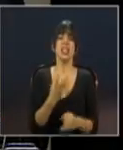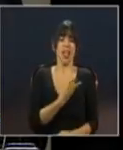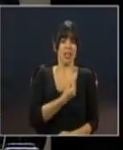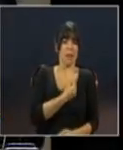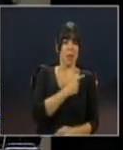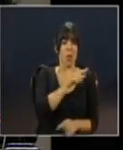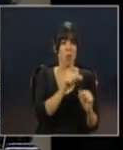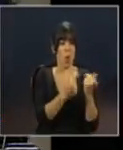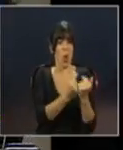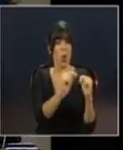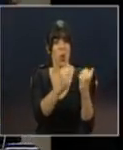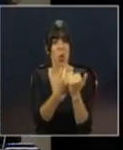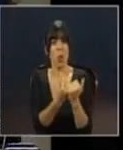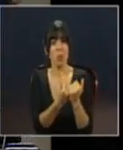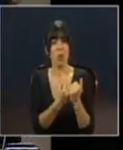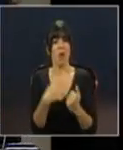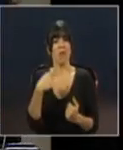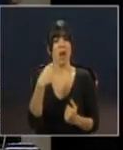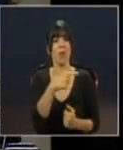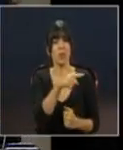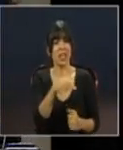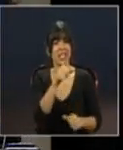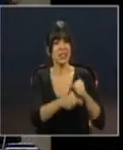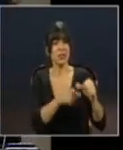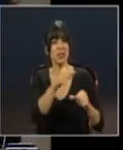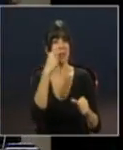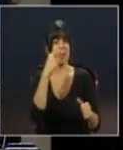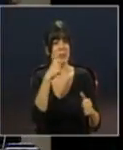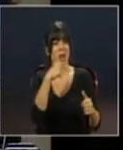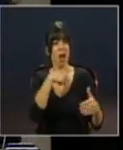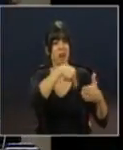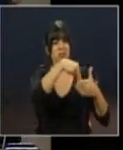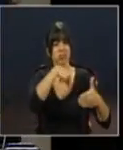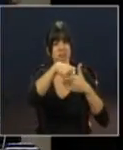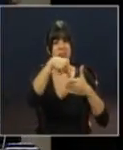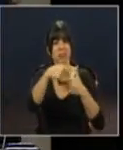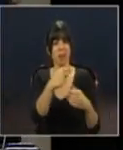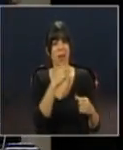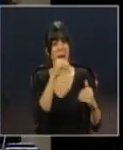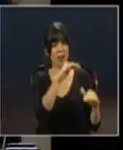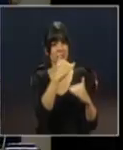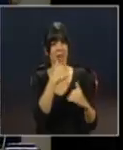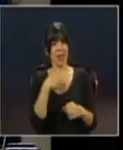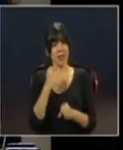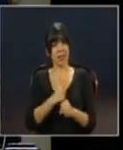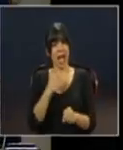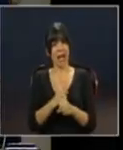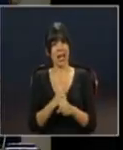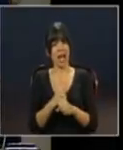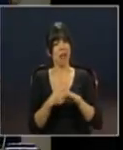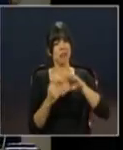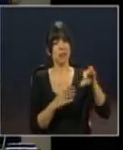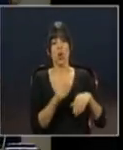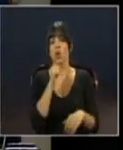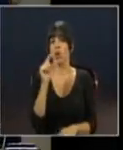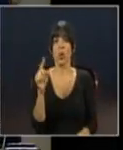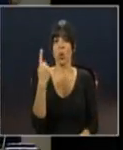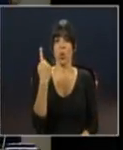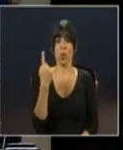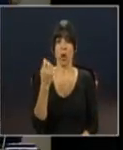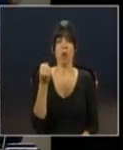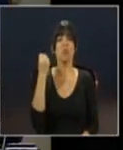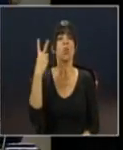por las fuerzas que una y otra vez se empeñan en impedir que cumpla con esa tarea. No ha sido una,